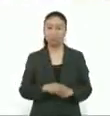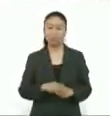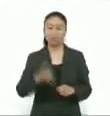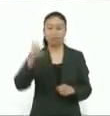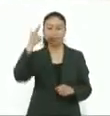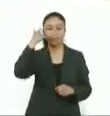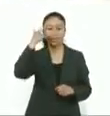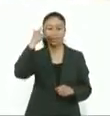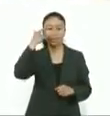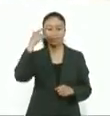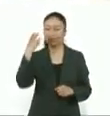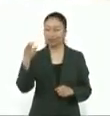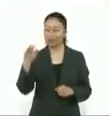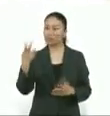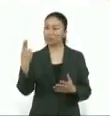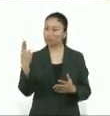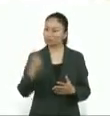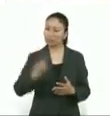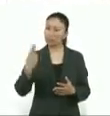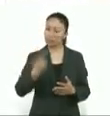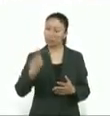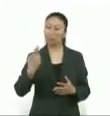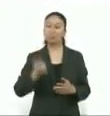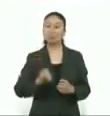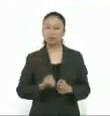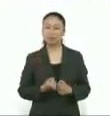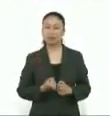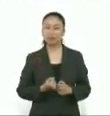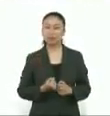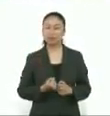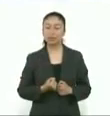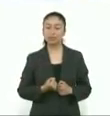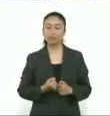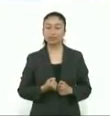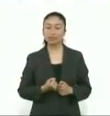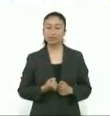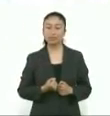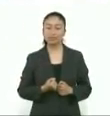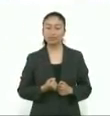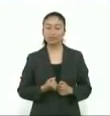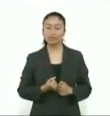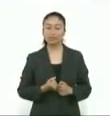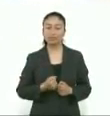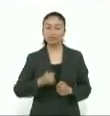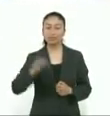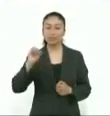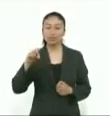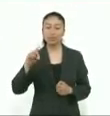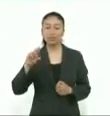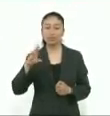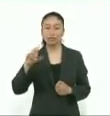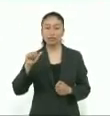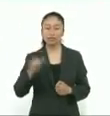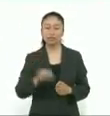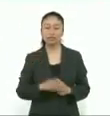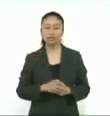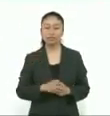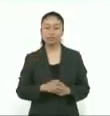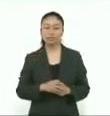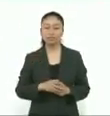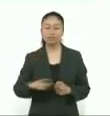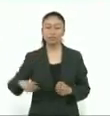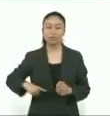Campeche se merecía ya a Laida Sansores. Indira, joven gobernadora